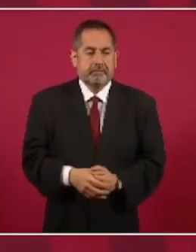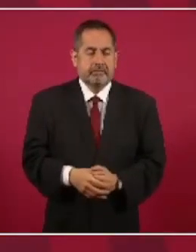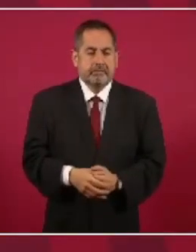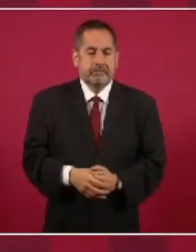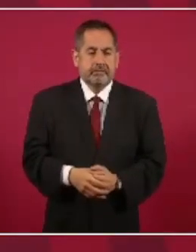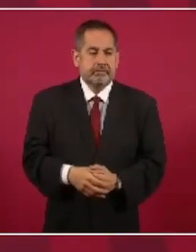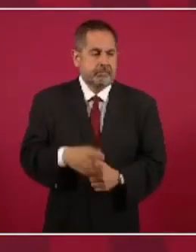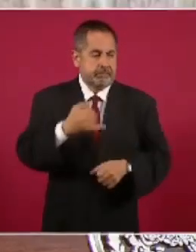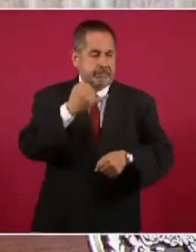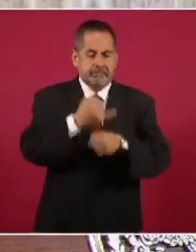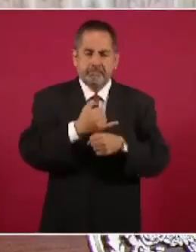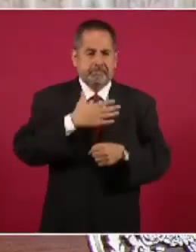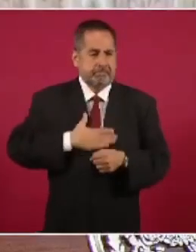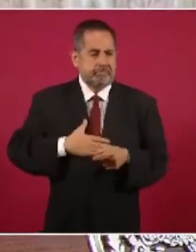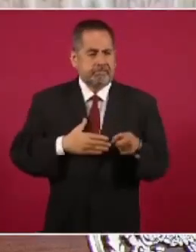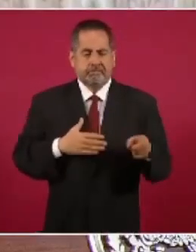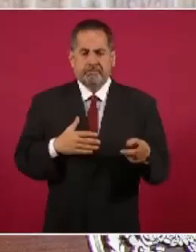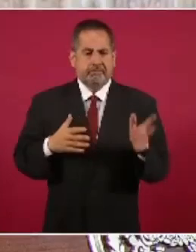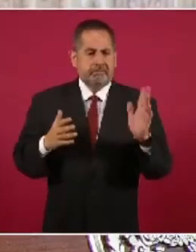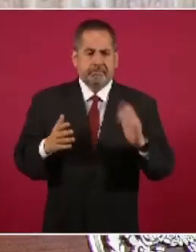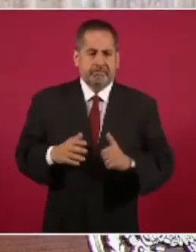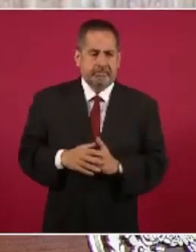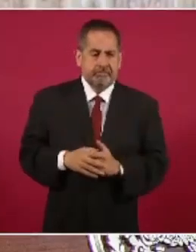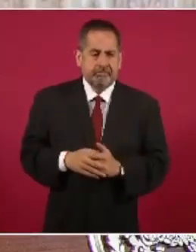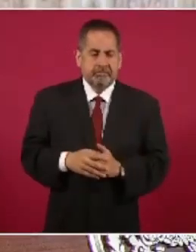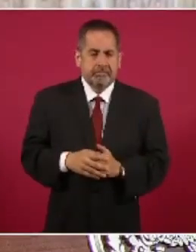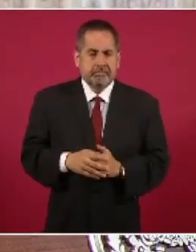Una gran injusticia.